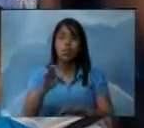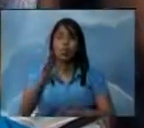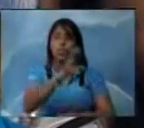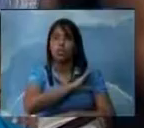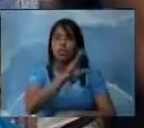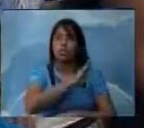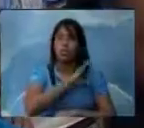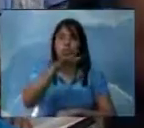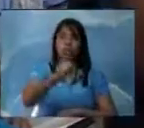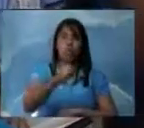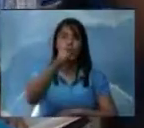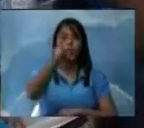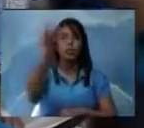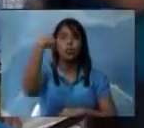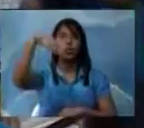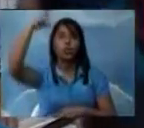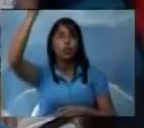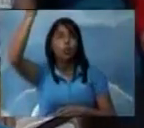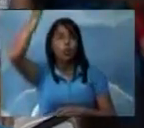Para que ninguno.